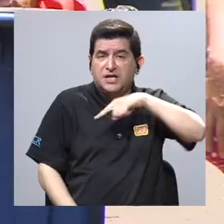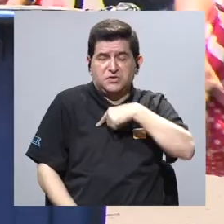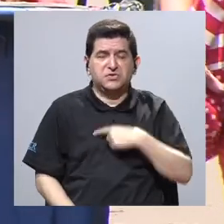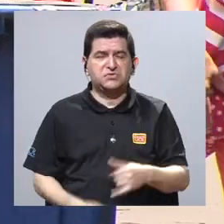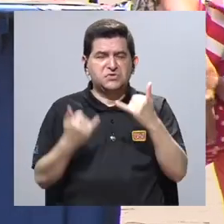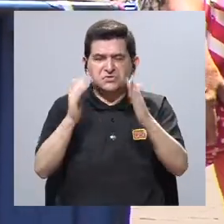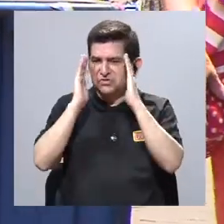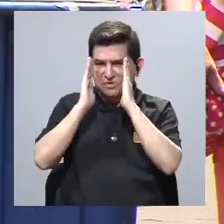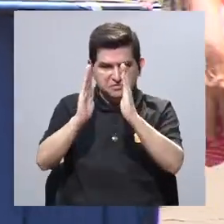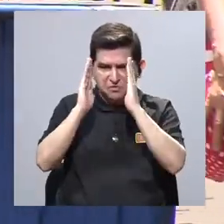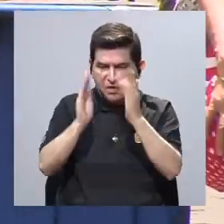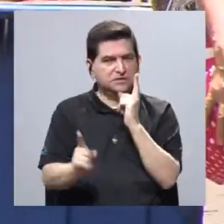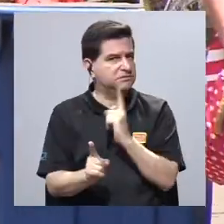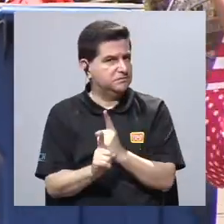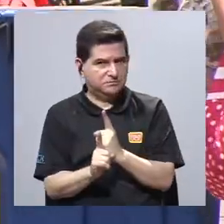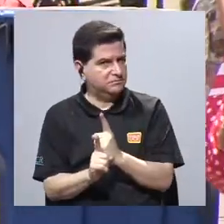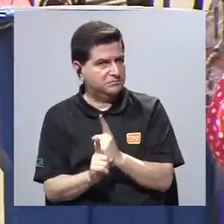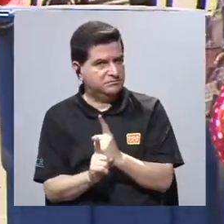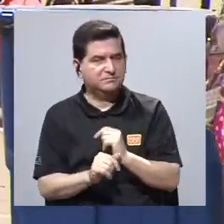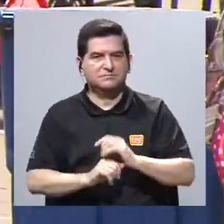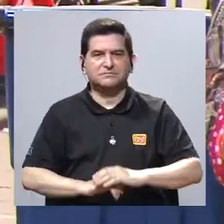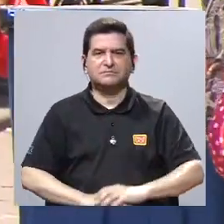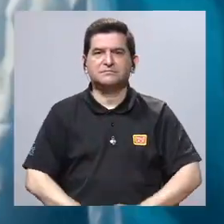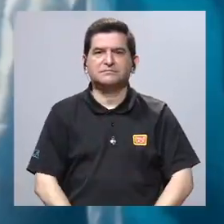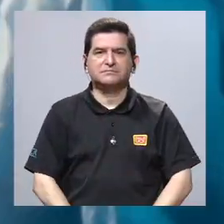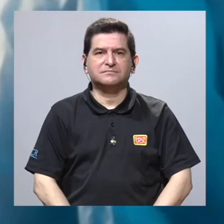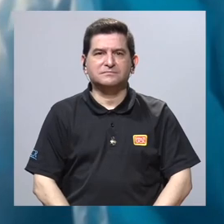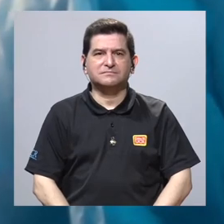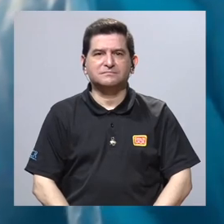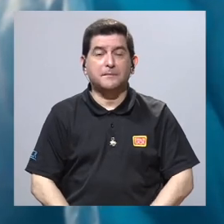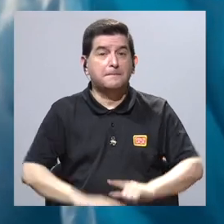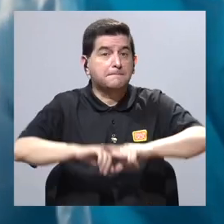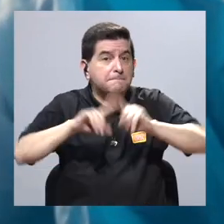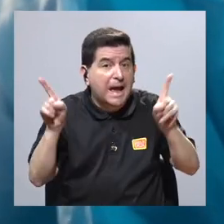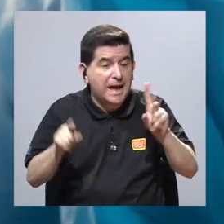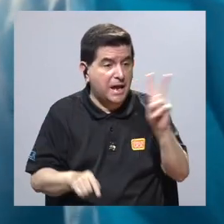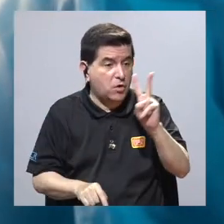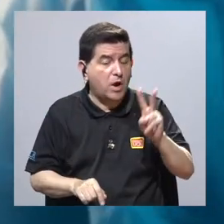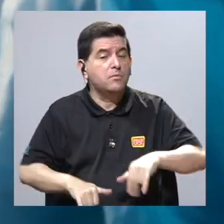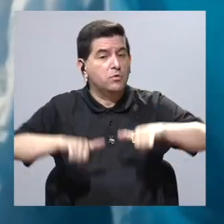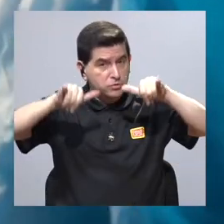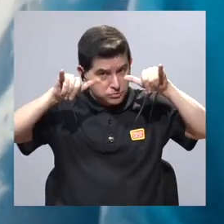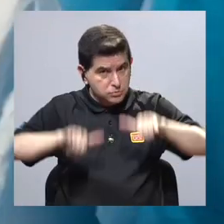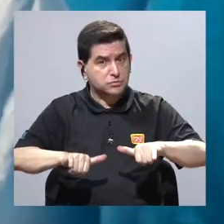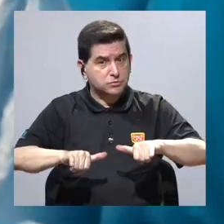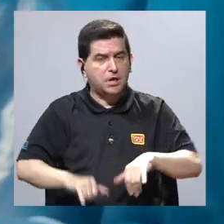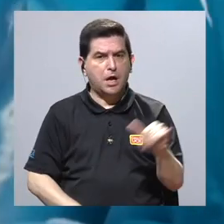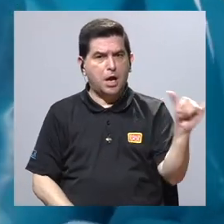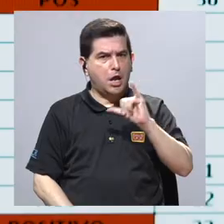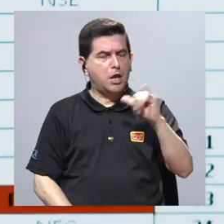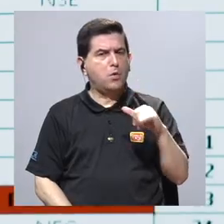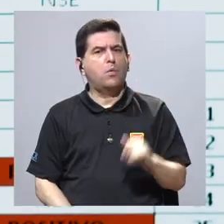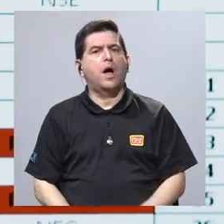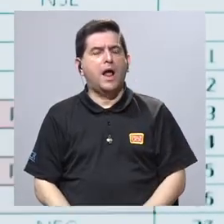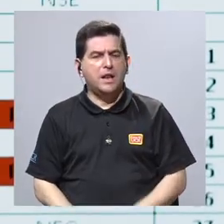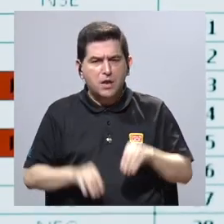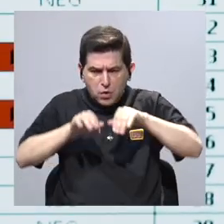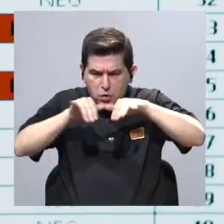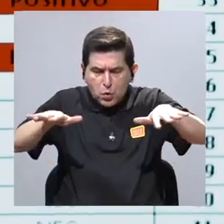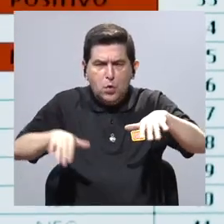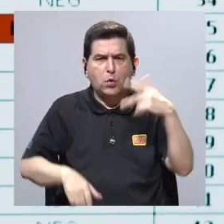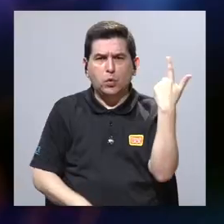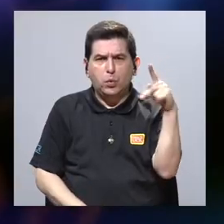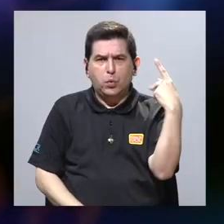le hemos dejado de prestar la atención que deberíamos. Pero el virus sigue presente y es igual de